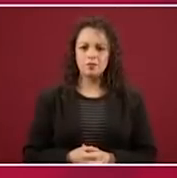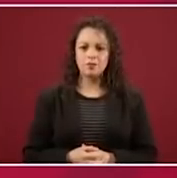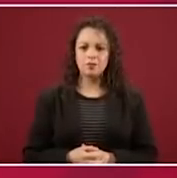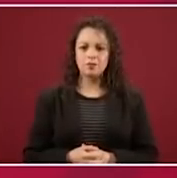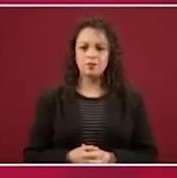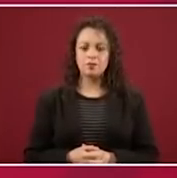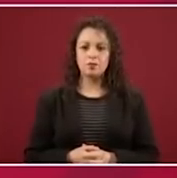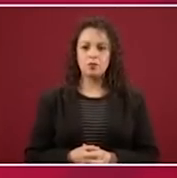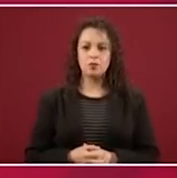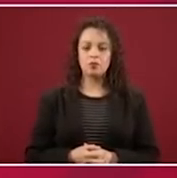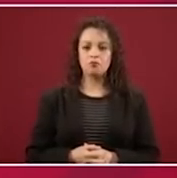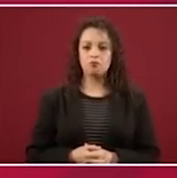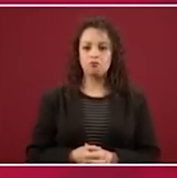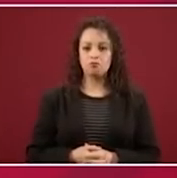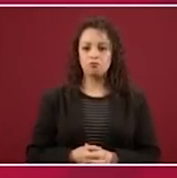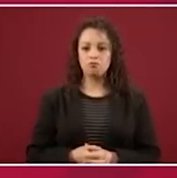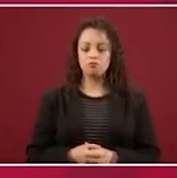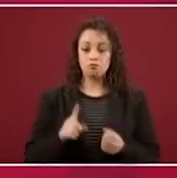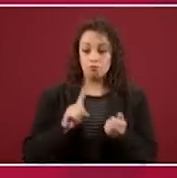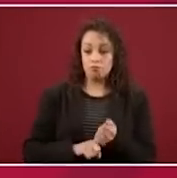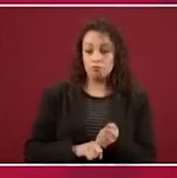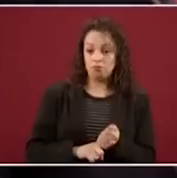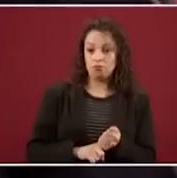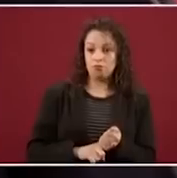sobre el servicio, sobre